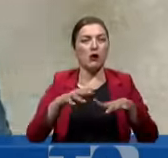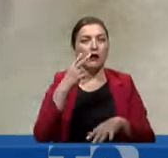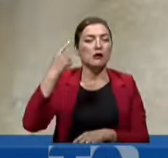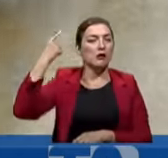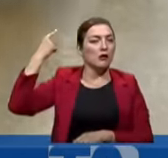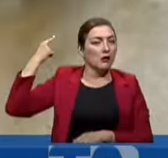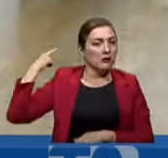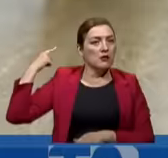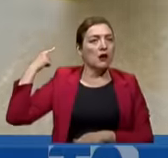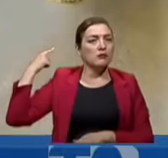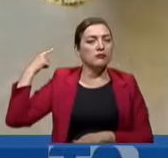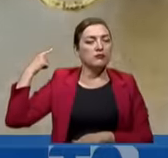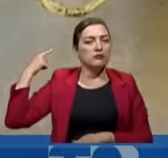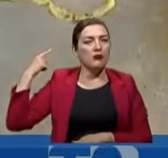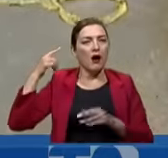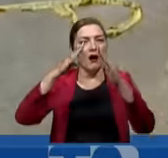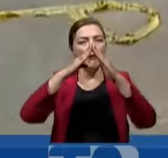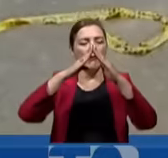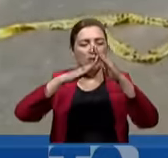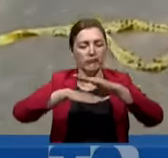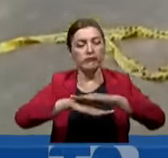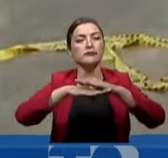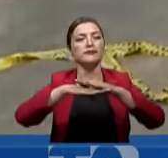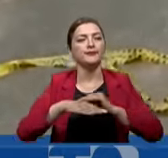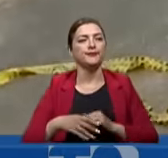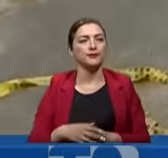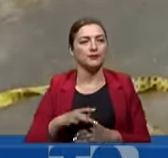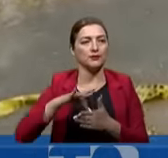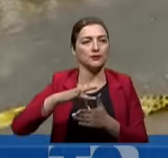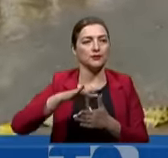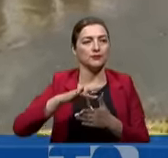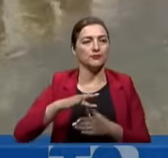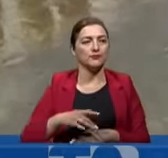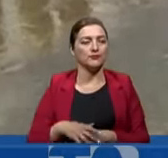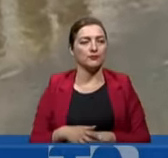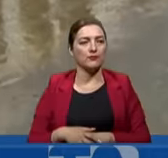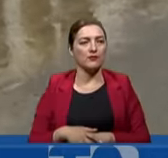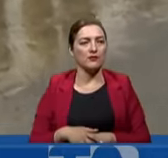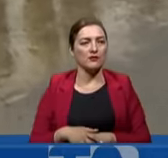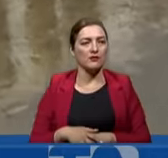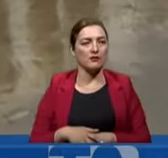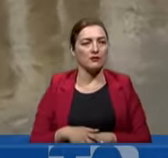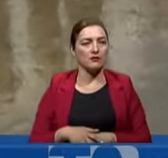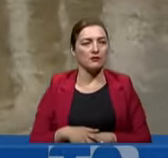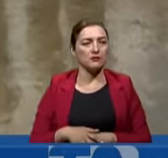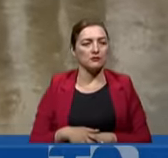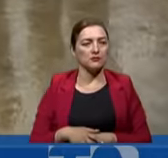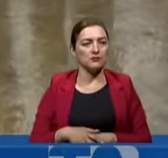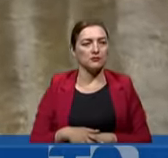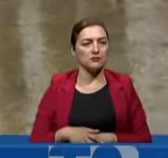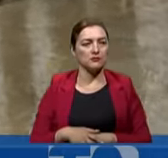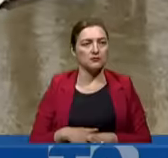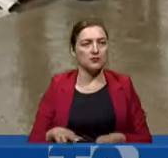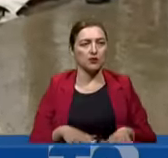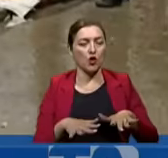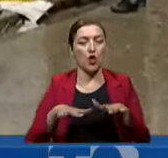espaldas se encuentran parte de las viviendas que se encuentran afectadas. Y como vemos también, la crecida del río Soloma